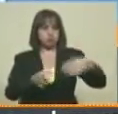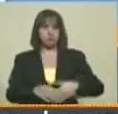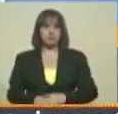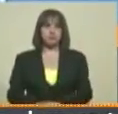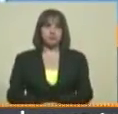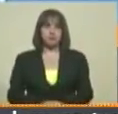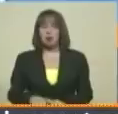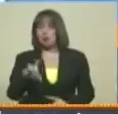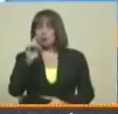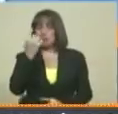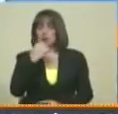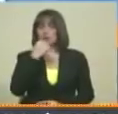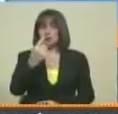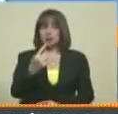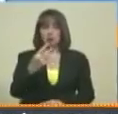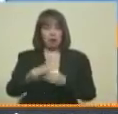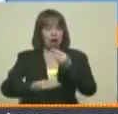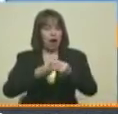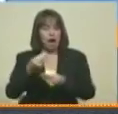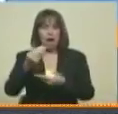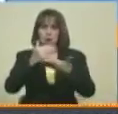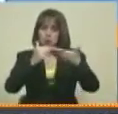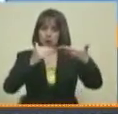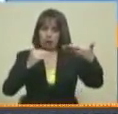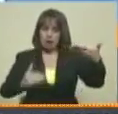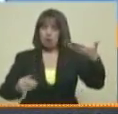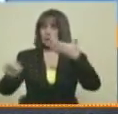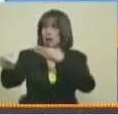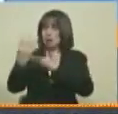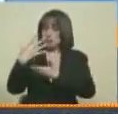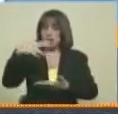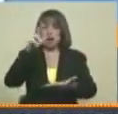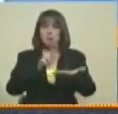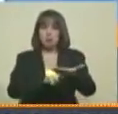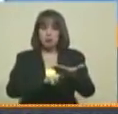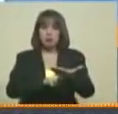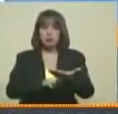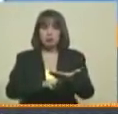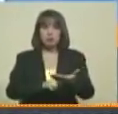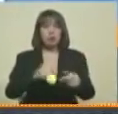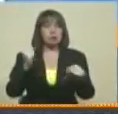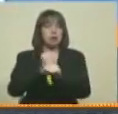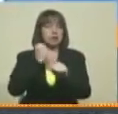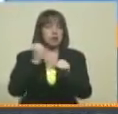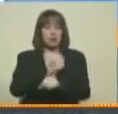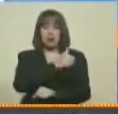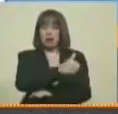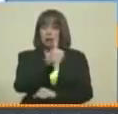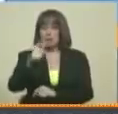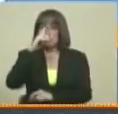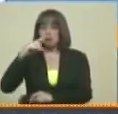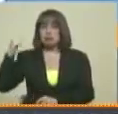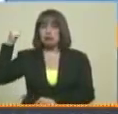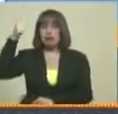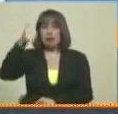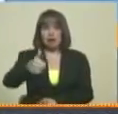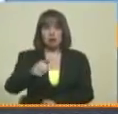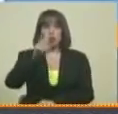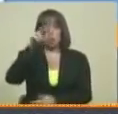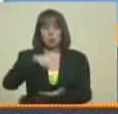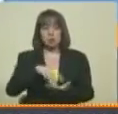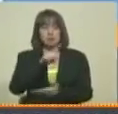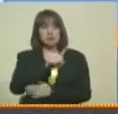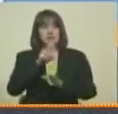Lo primero que digo es elaboren una agenda, me la mandan, la aprobamos y es la agenda de trabajo para lo que resta del año